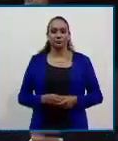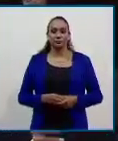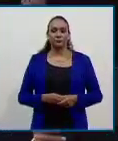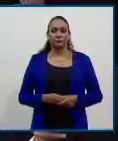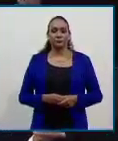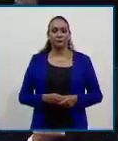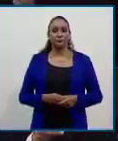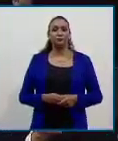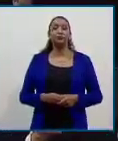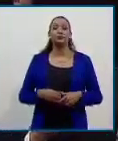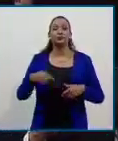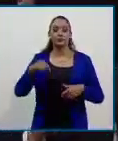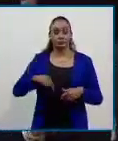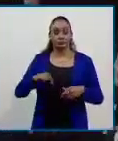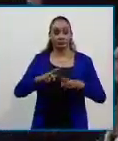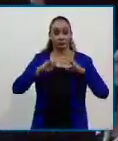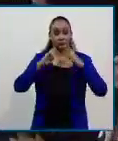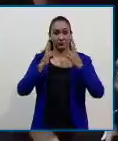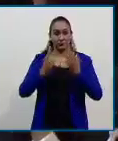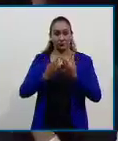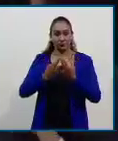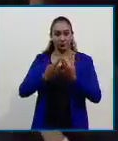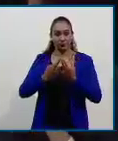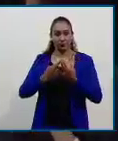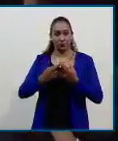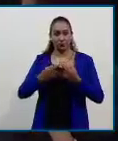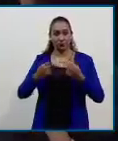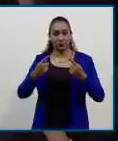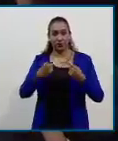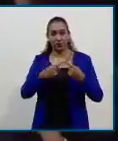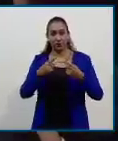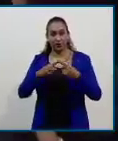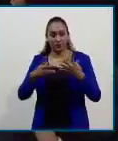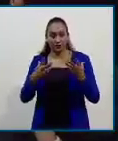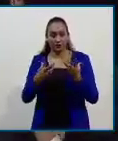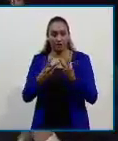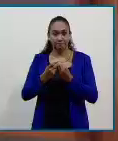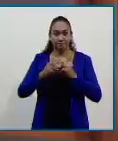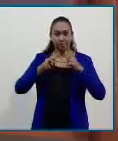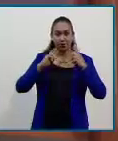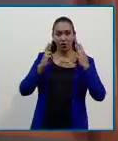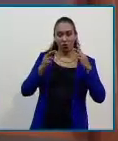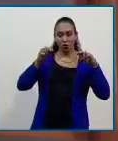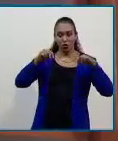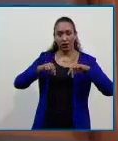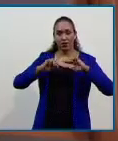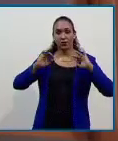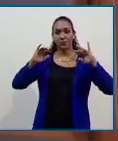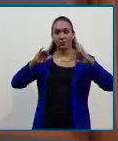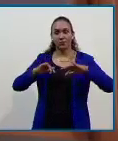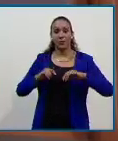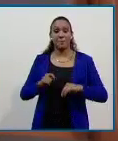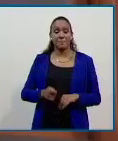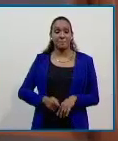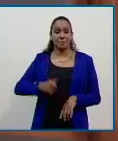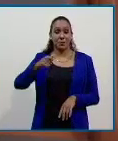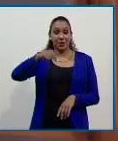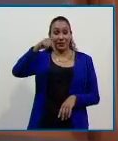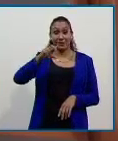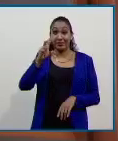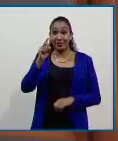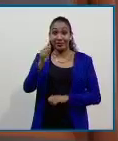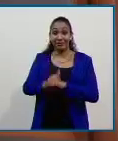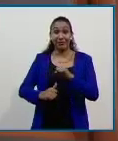El Pleno paritario, por primera vez en 30 años de esta